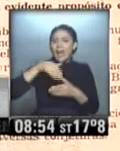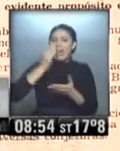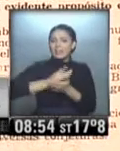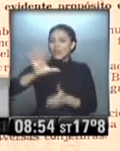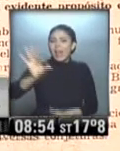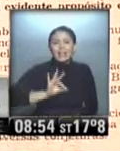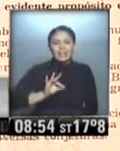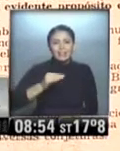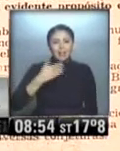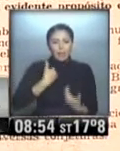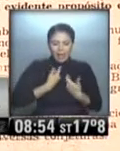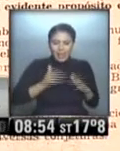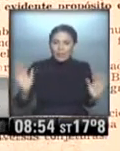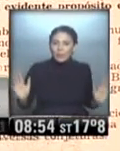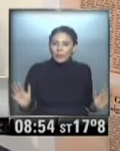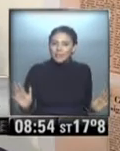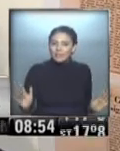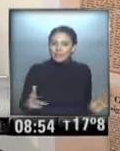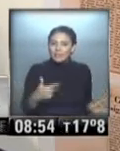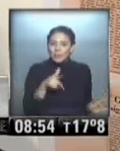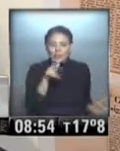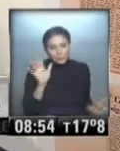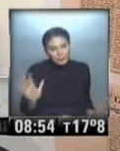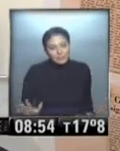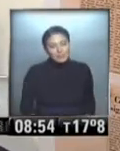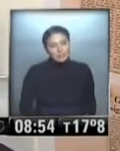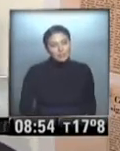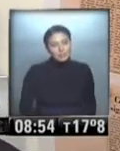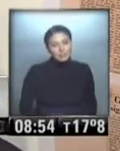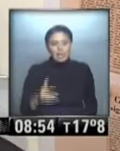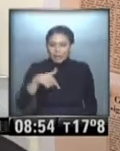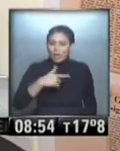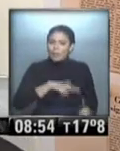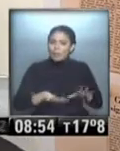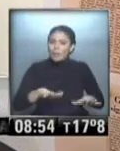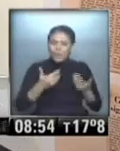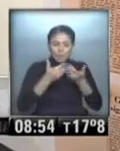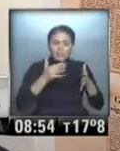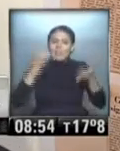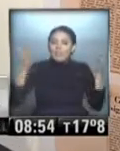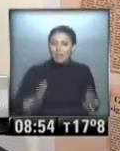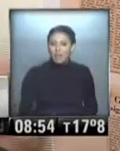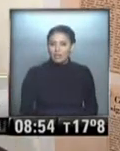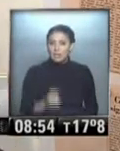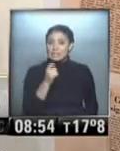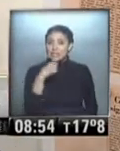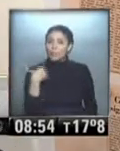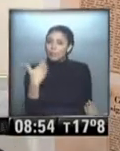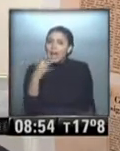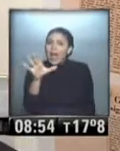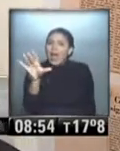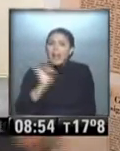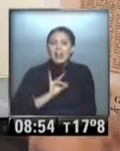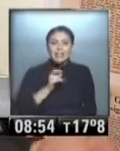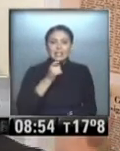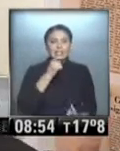poder ser ciudadanos libres. Nos parece que es nuestro momento de democracia real. Cuando uno vuelve a poder elegir, cuando